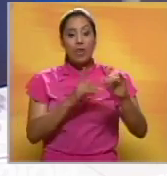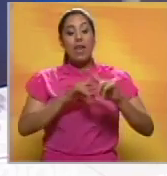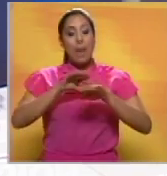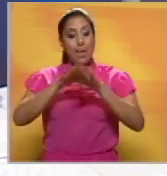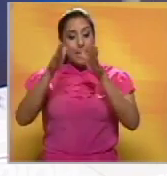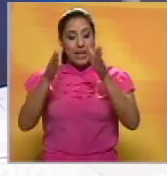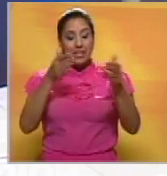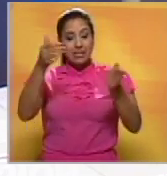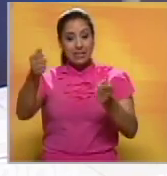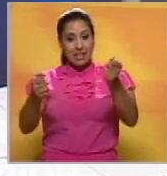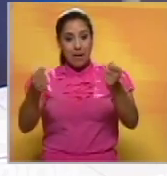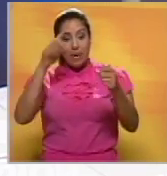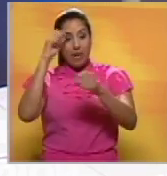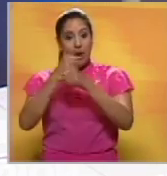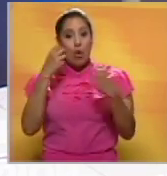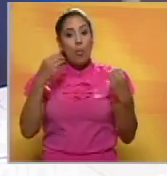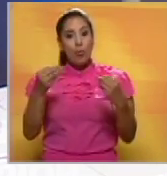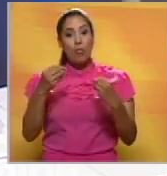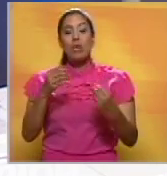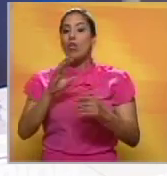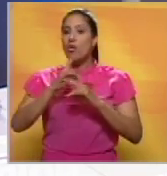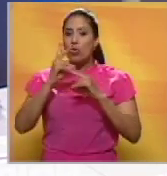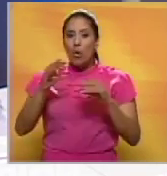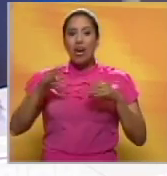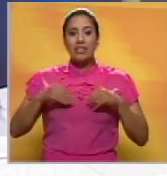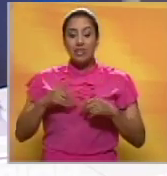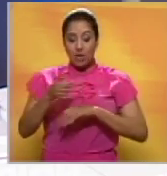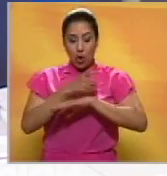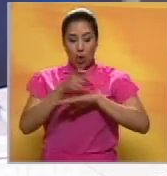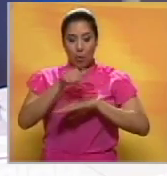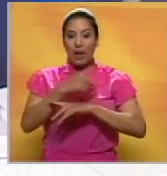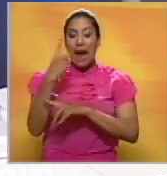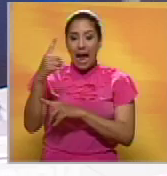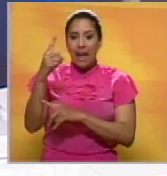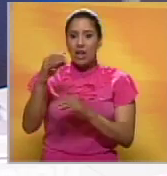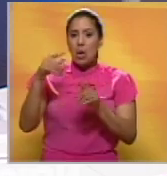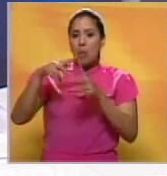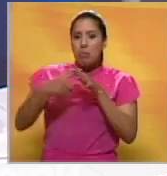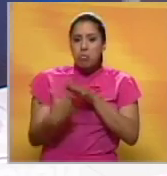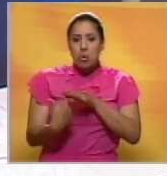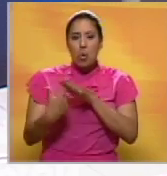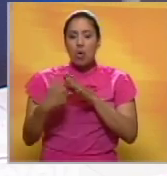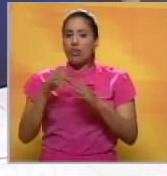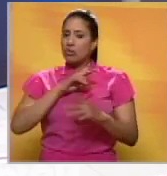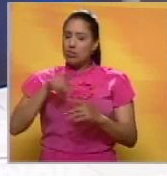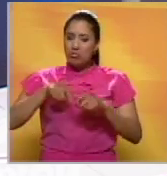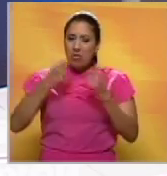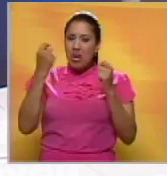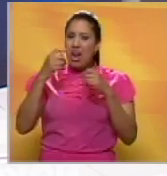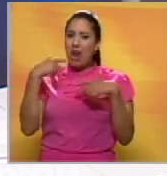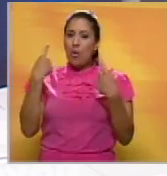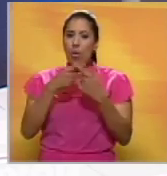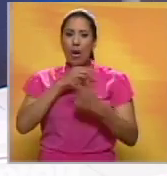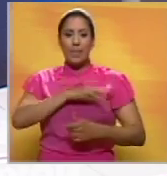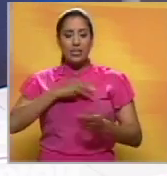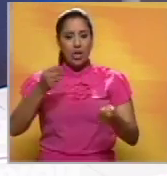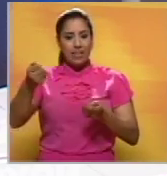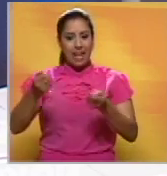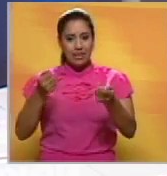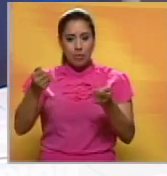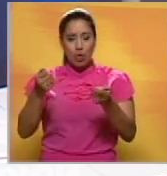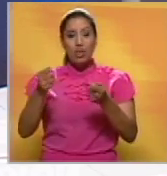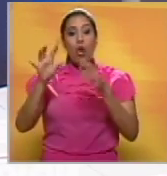de Transporte y Obras Públicas, Ricardo Molina, descartó que desde el gobierno exista represión y condenó la destrucción de unidades de la Misión